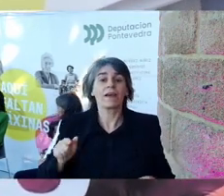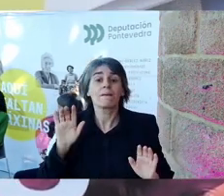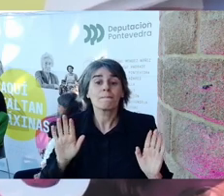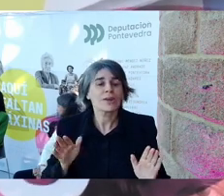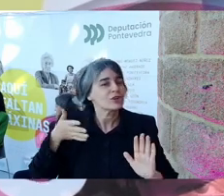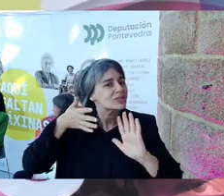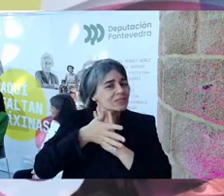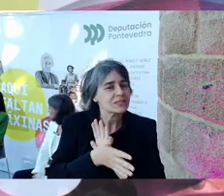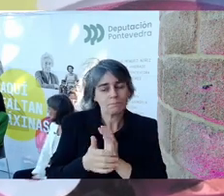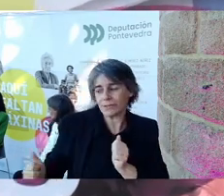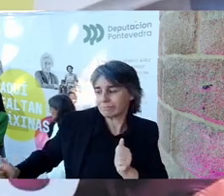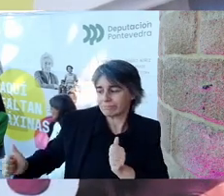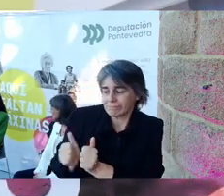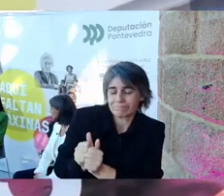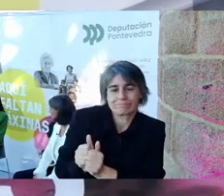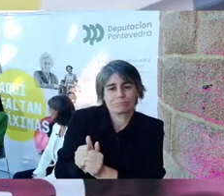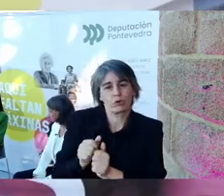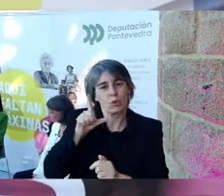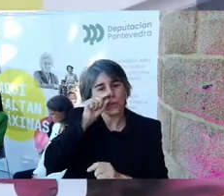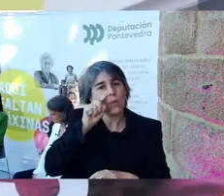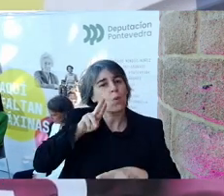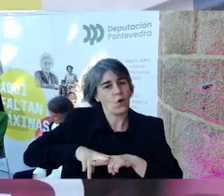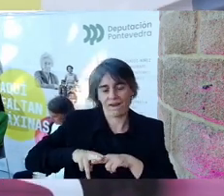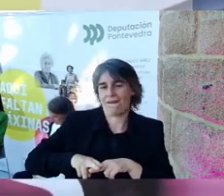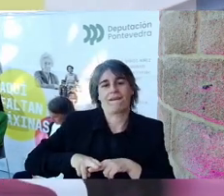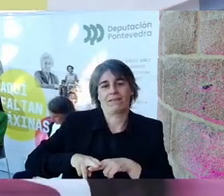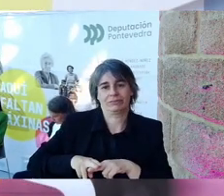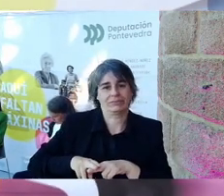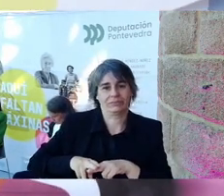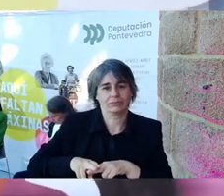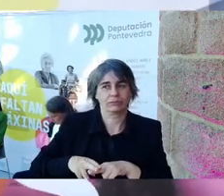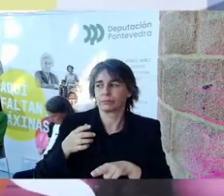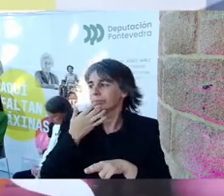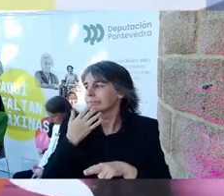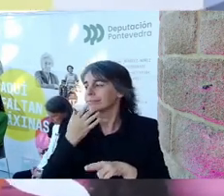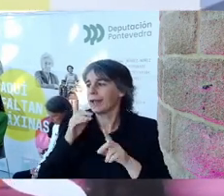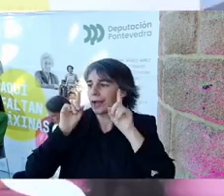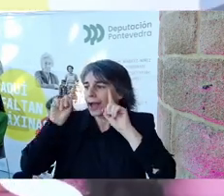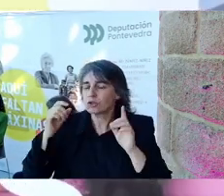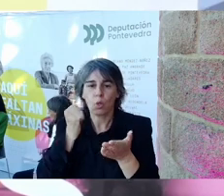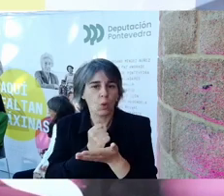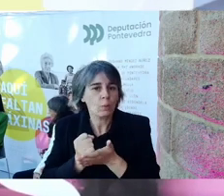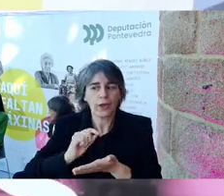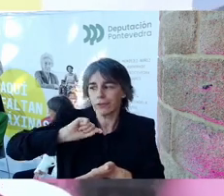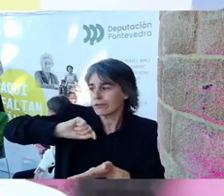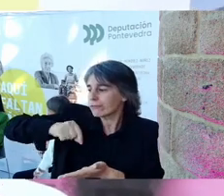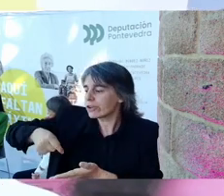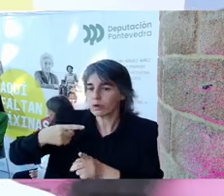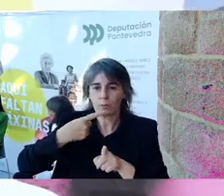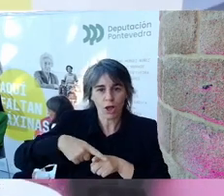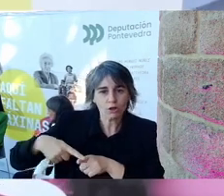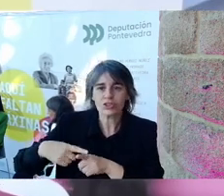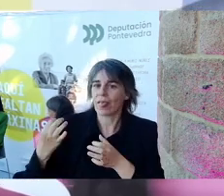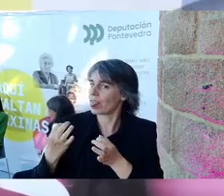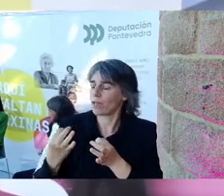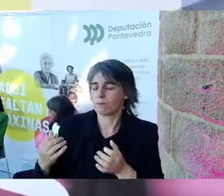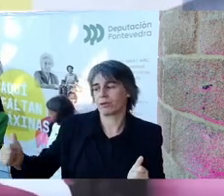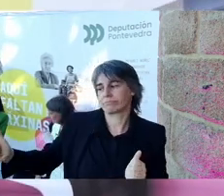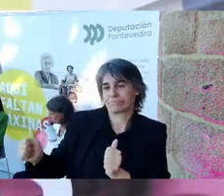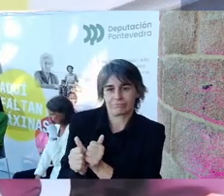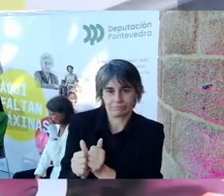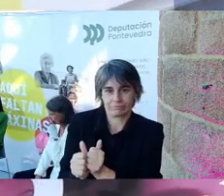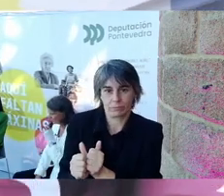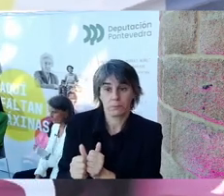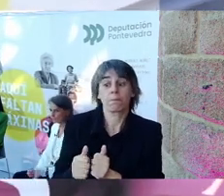pero siempre con la presencia constante de Urraca también a la hora de pues, expedir esos documentos para el ejercicio